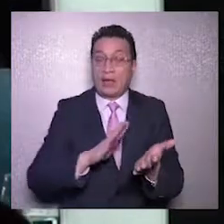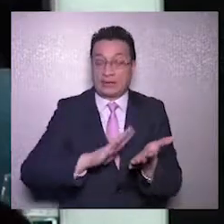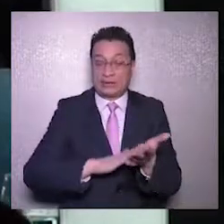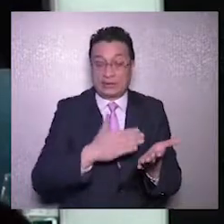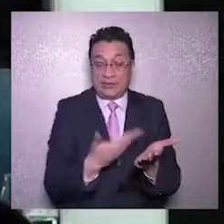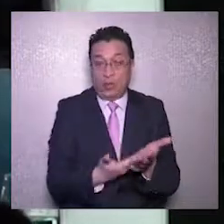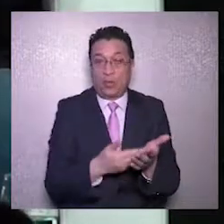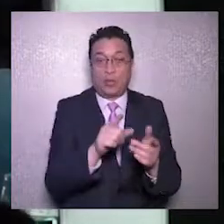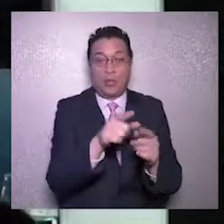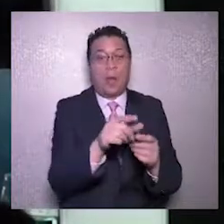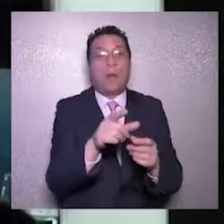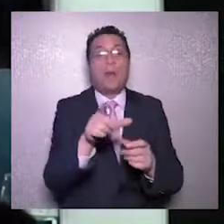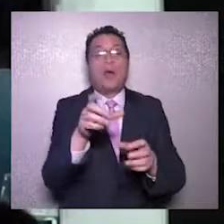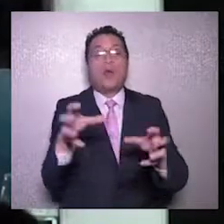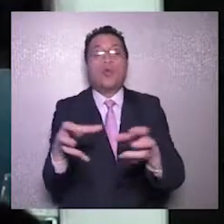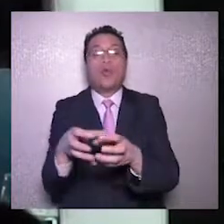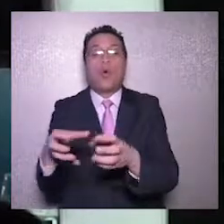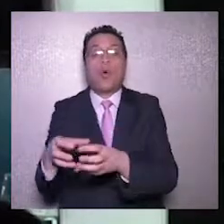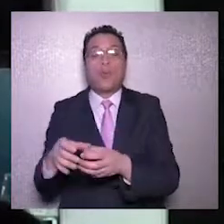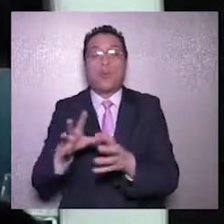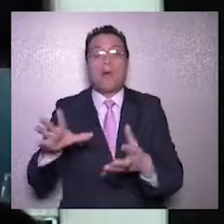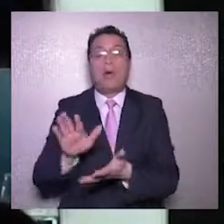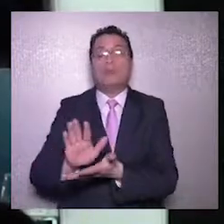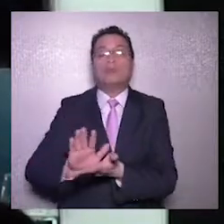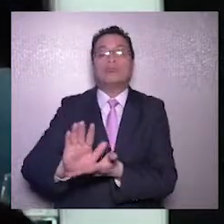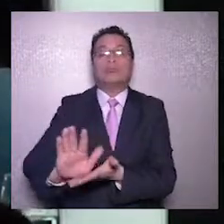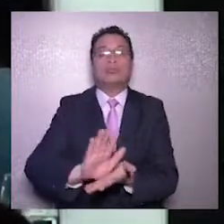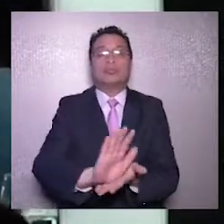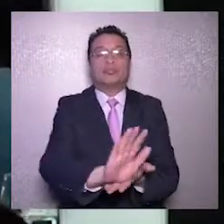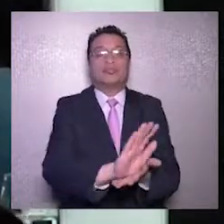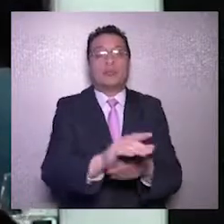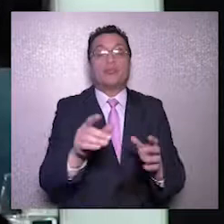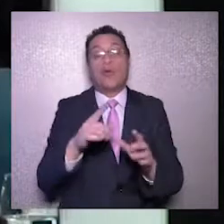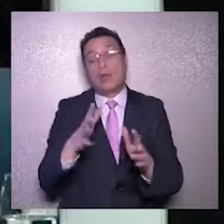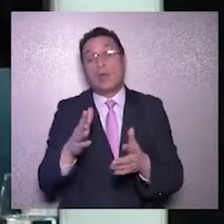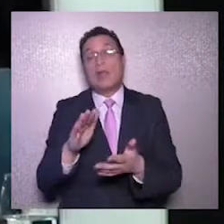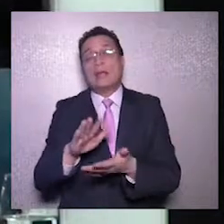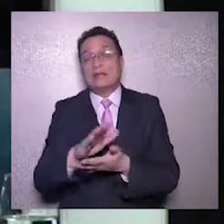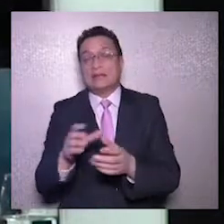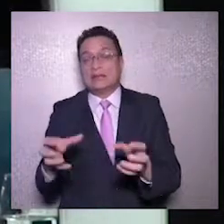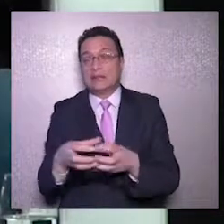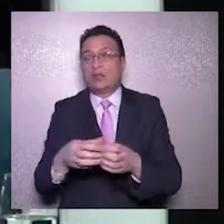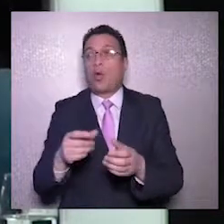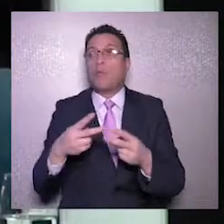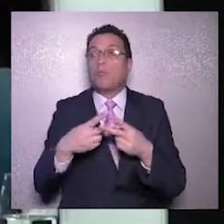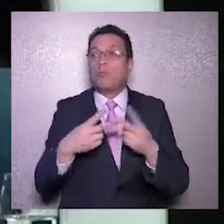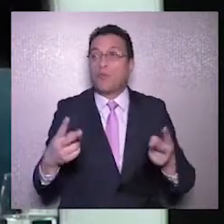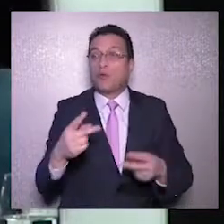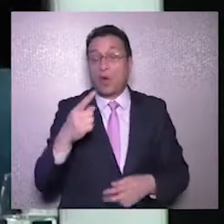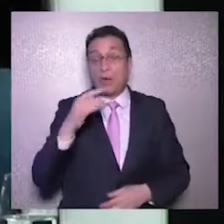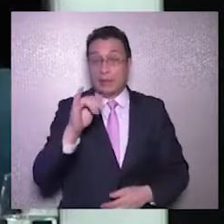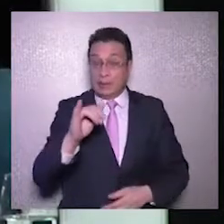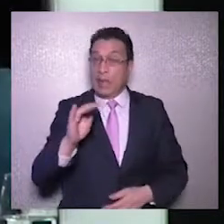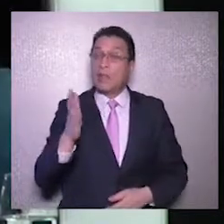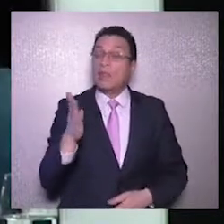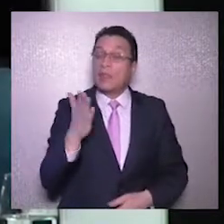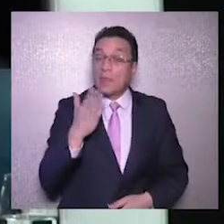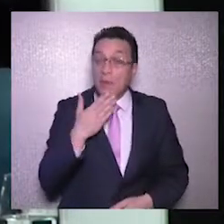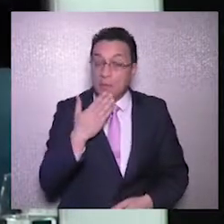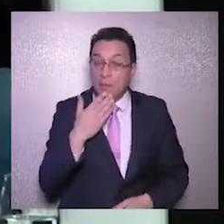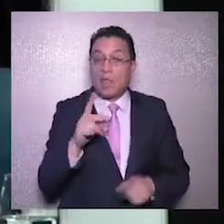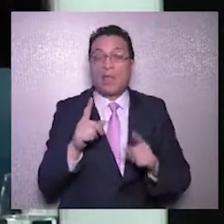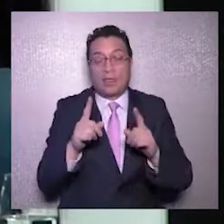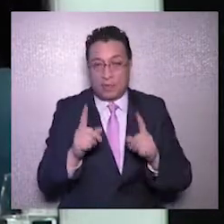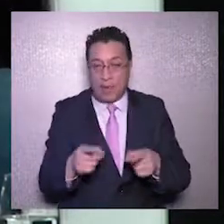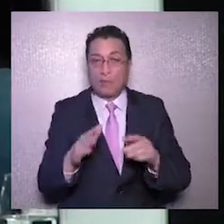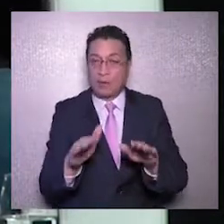los sectores marginados o al 90% de la población, por ejemplo, en el sector público, sin embargo, sino que también tiene que